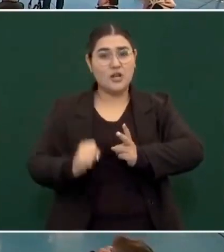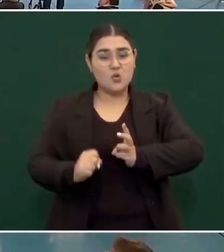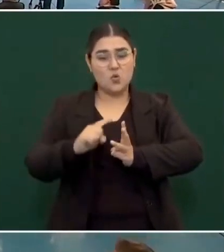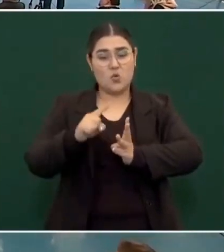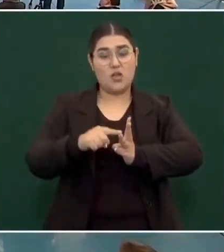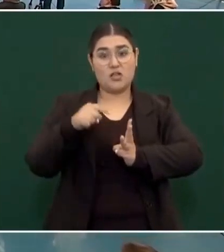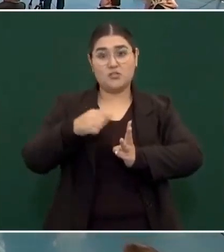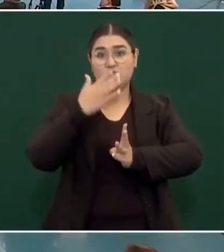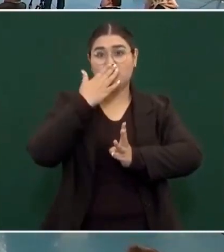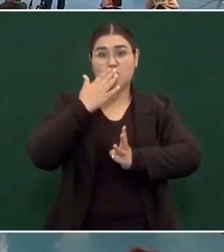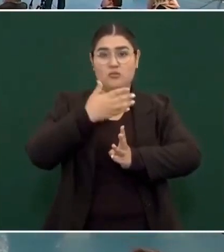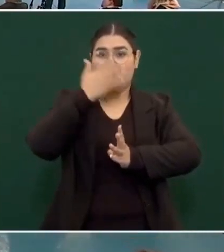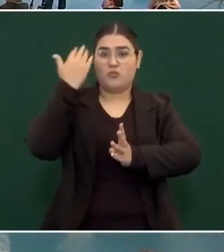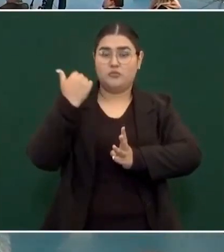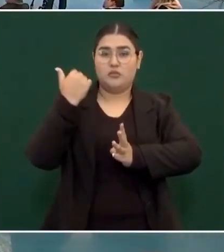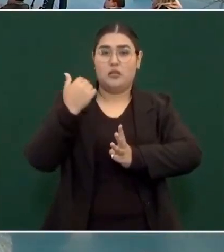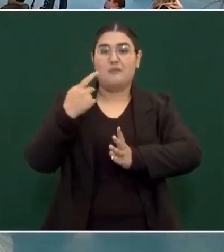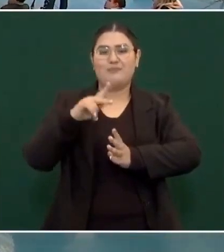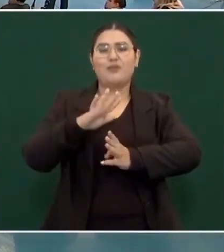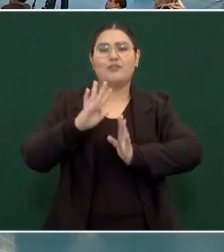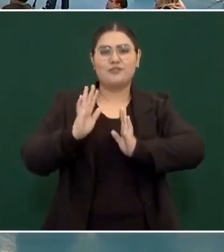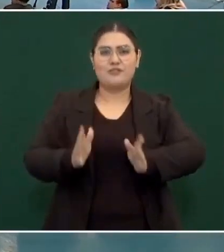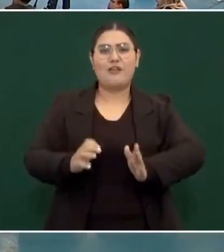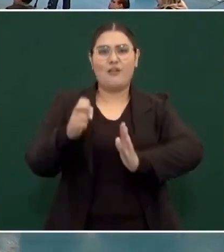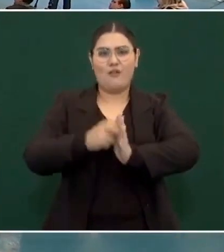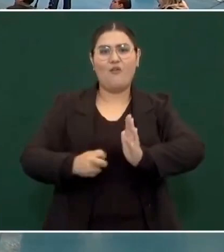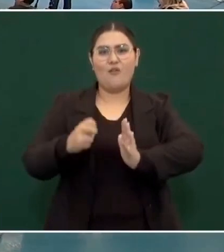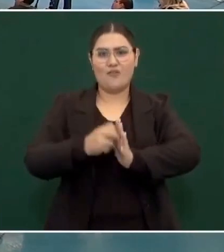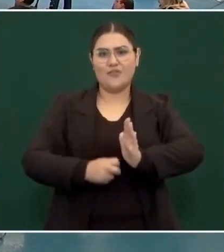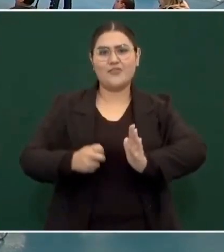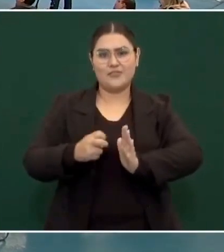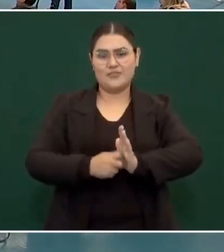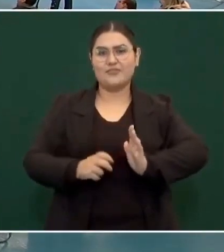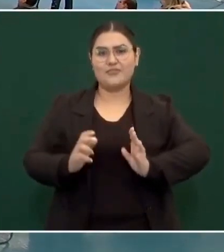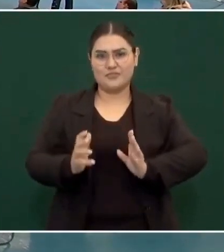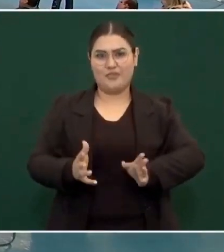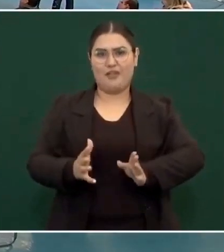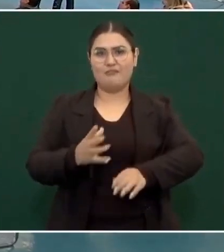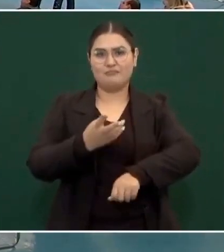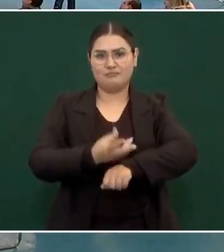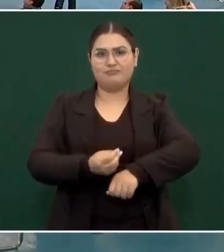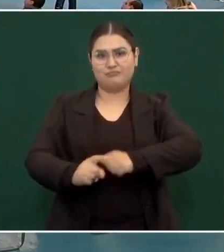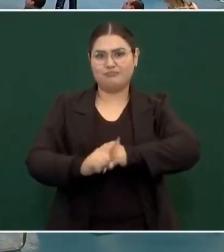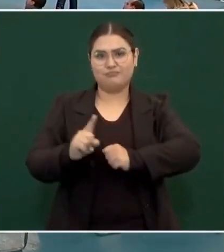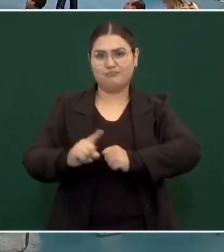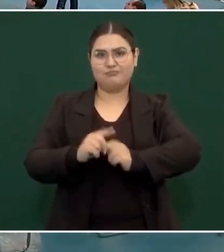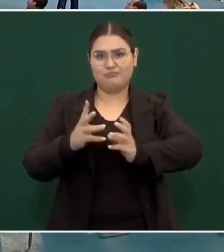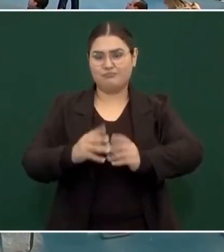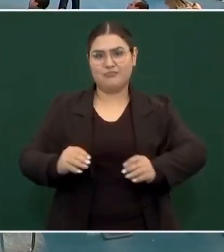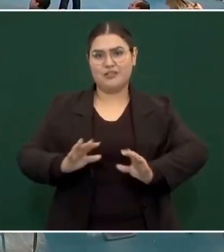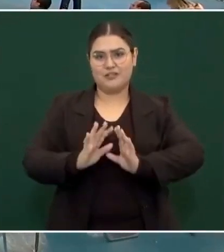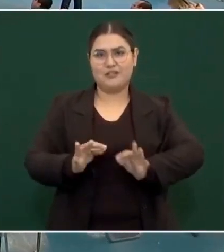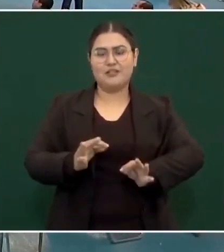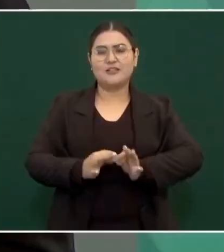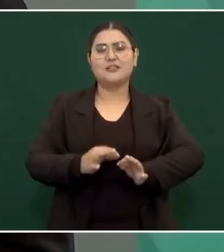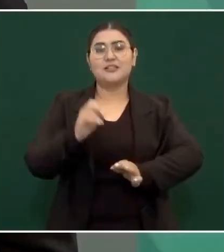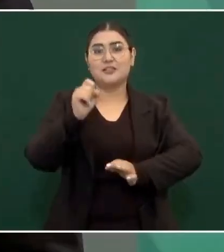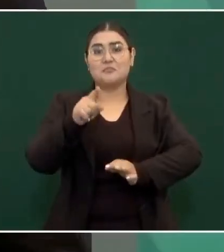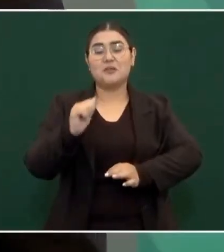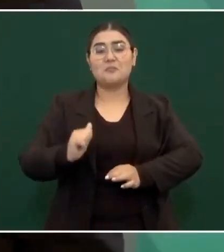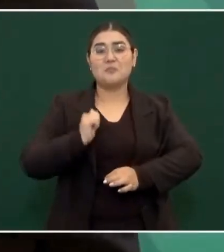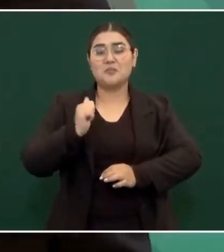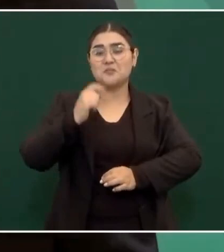en Sonora y ya se corrigió ya está resuelto aprovecho